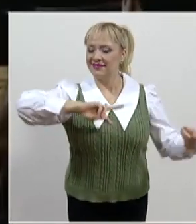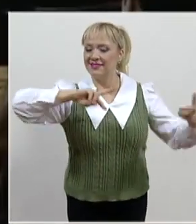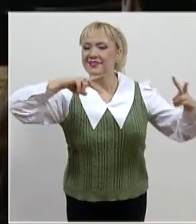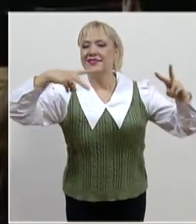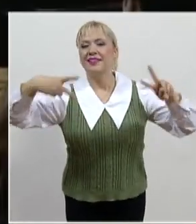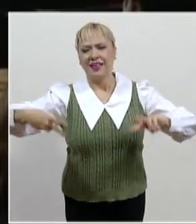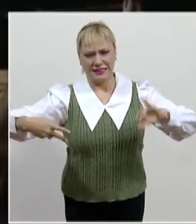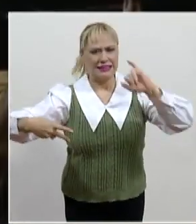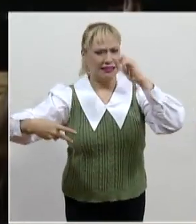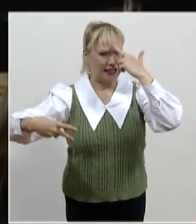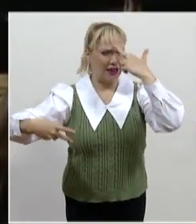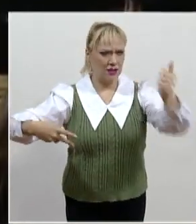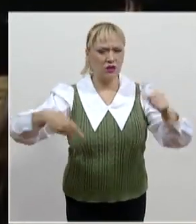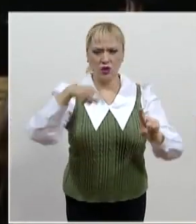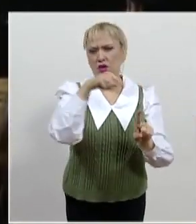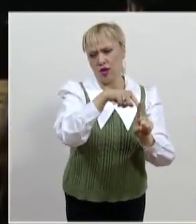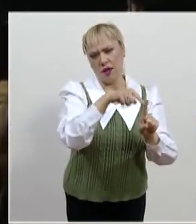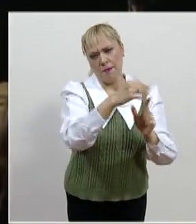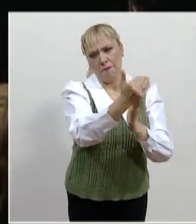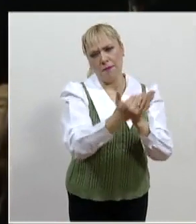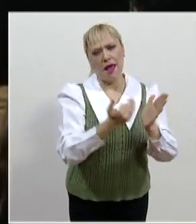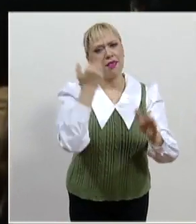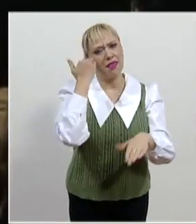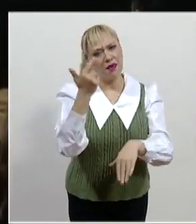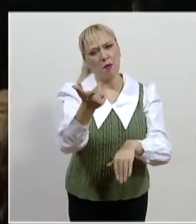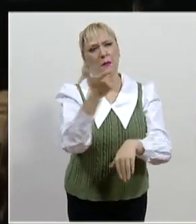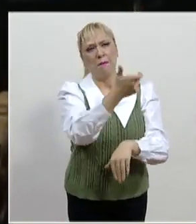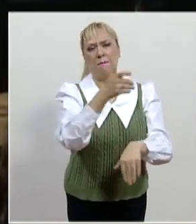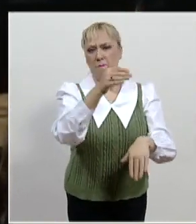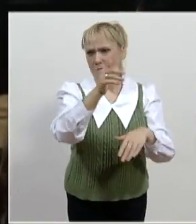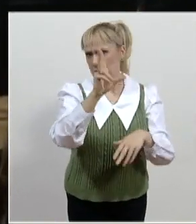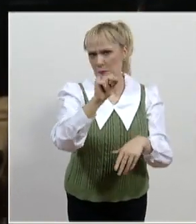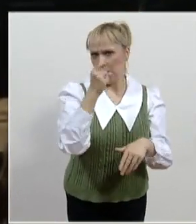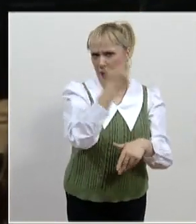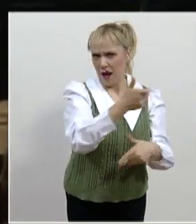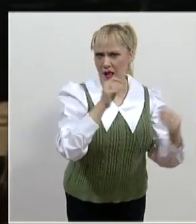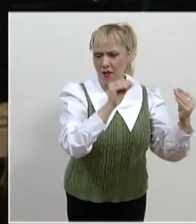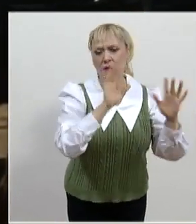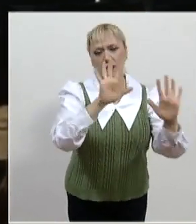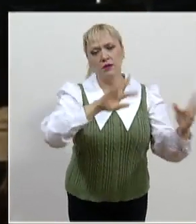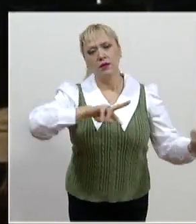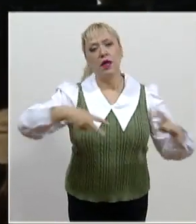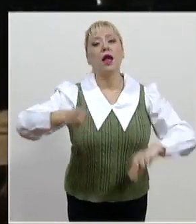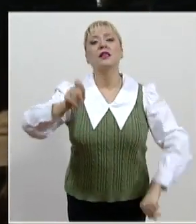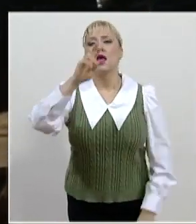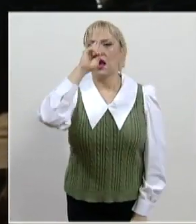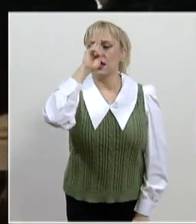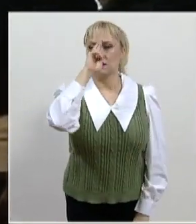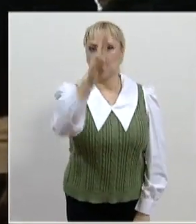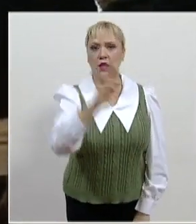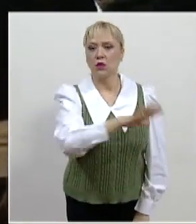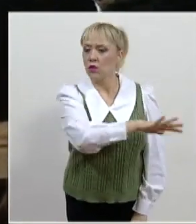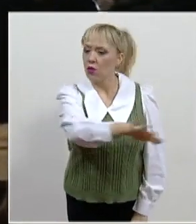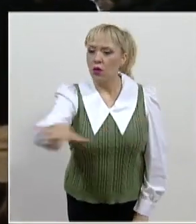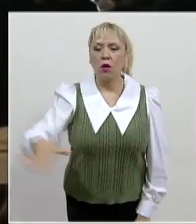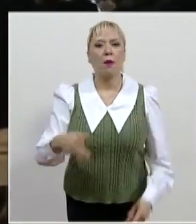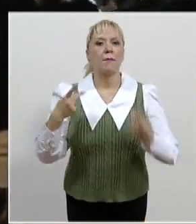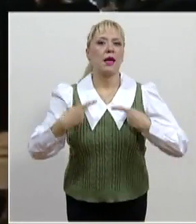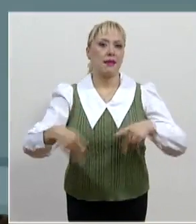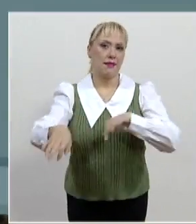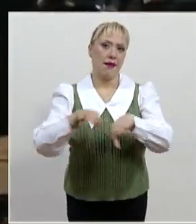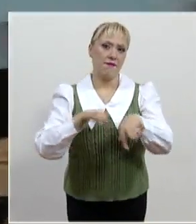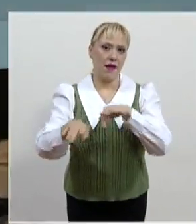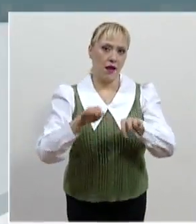y garantizar la protección de los derechos de los trabajadores, el sistema busca dignificar los empleos.